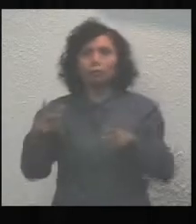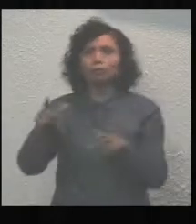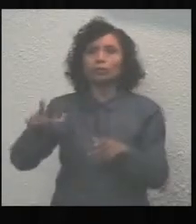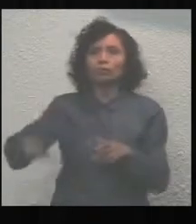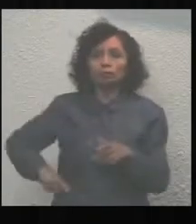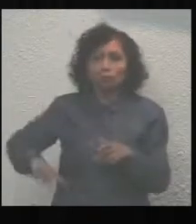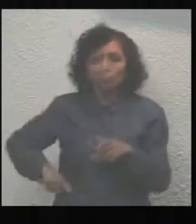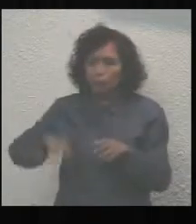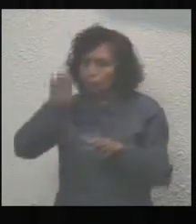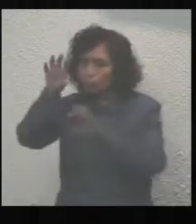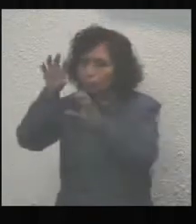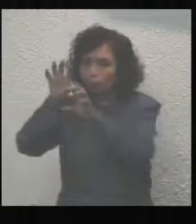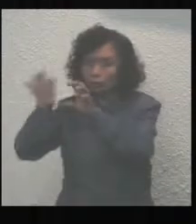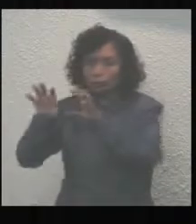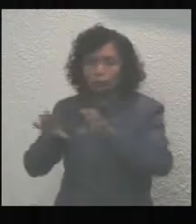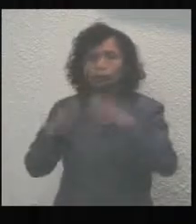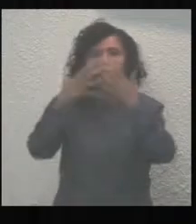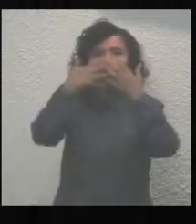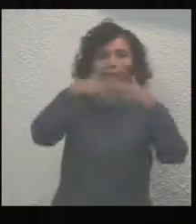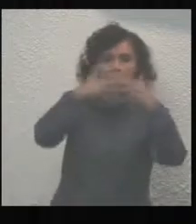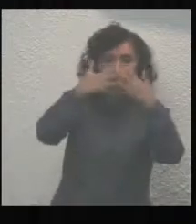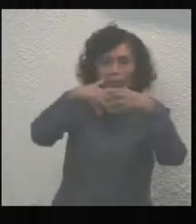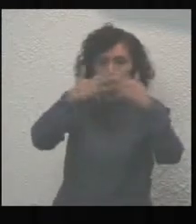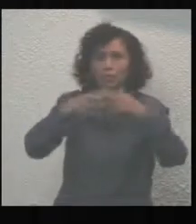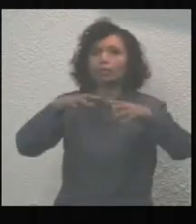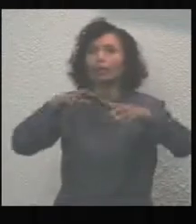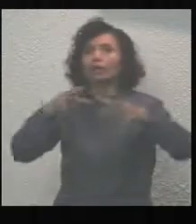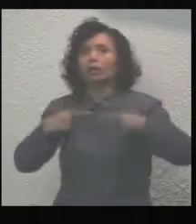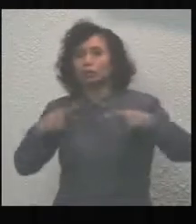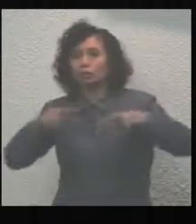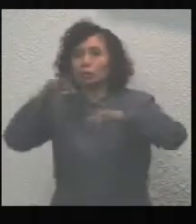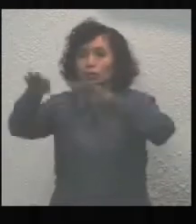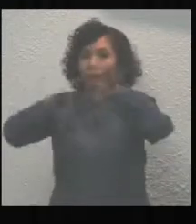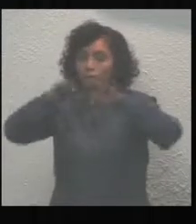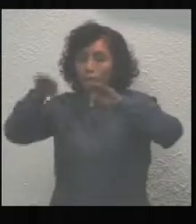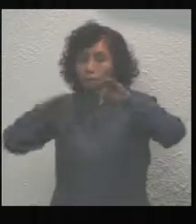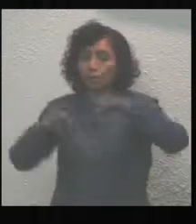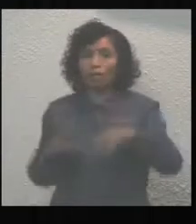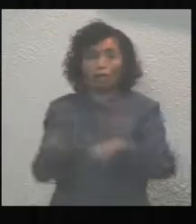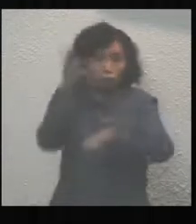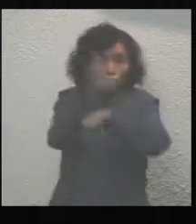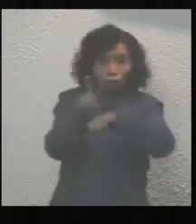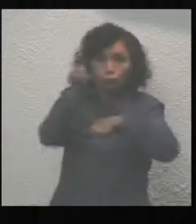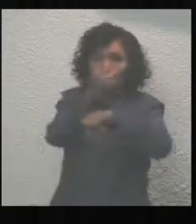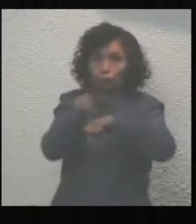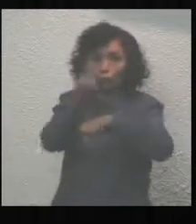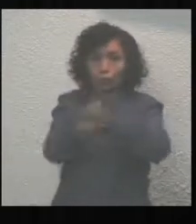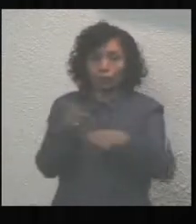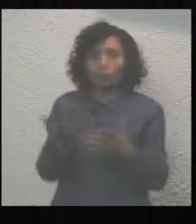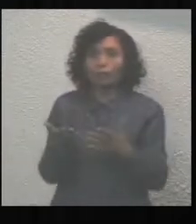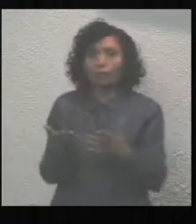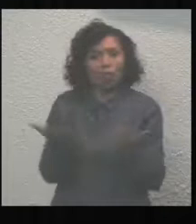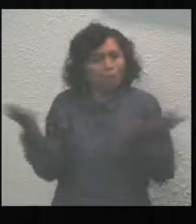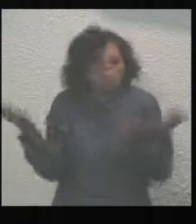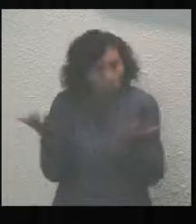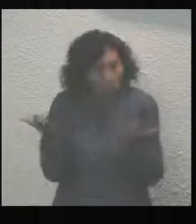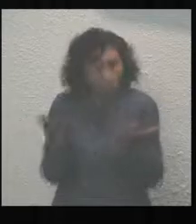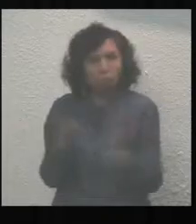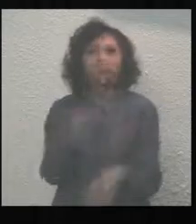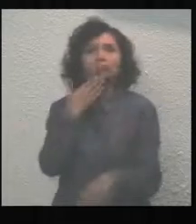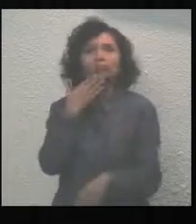los grupos empresariales del sector y los trabajadores que le dan vida diaria han sabido hacerlo correcto